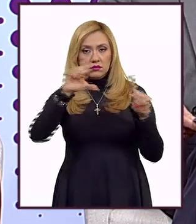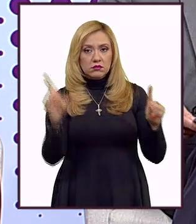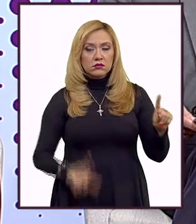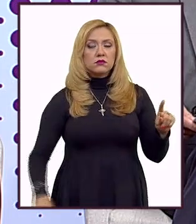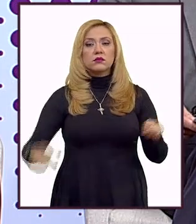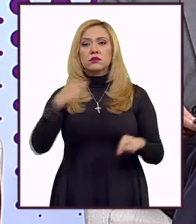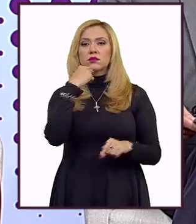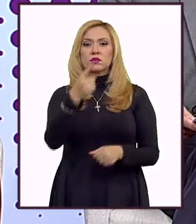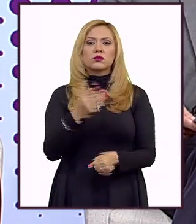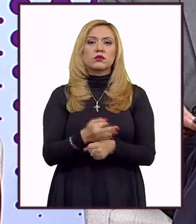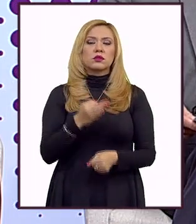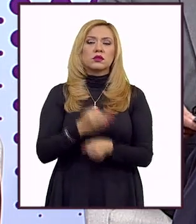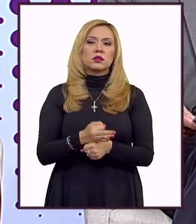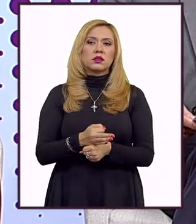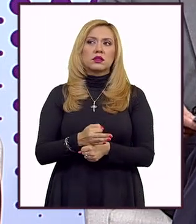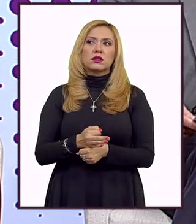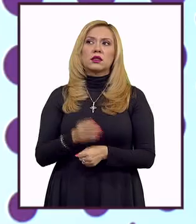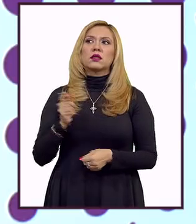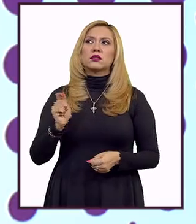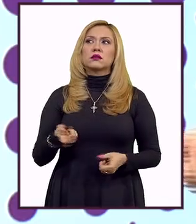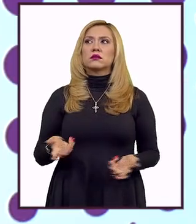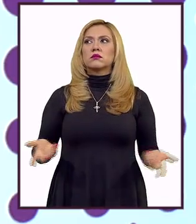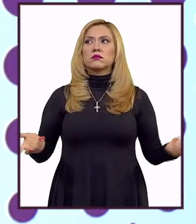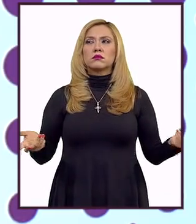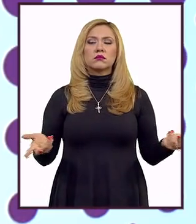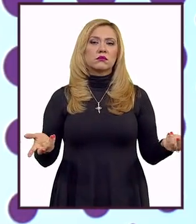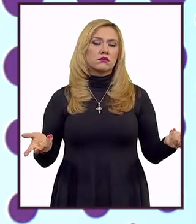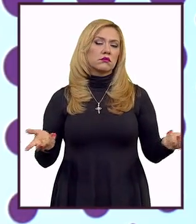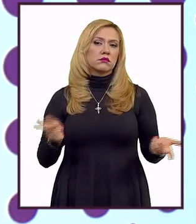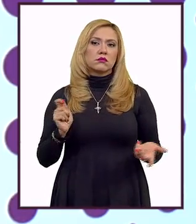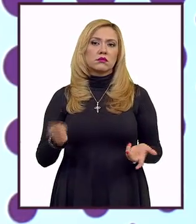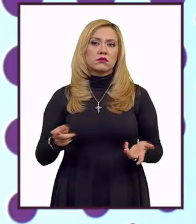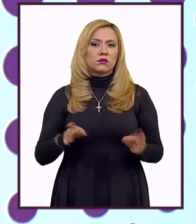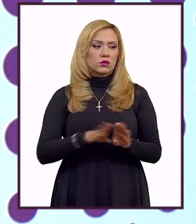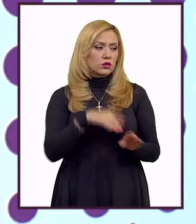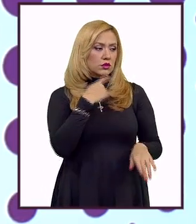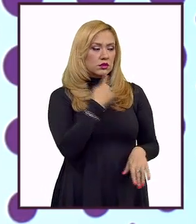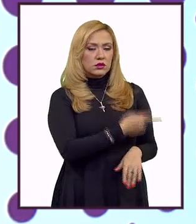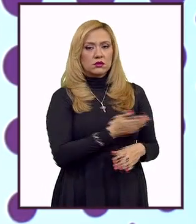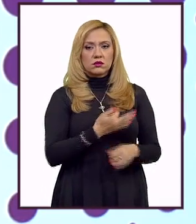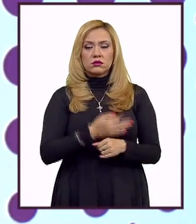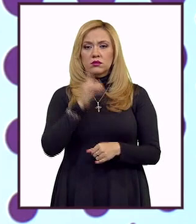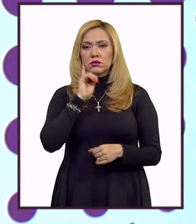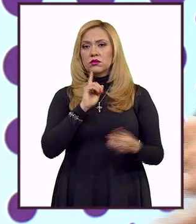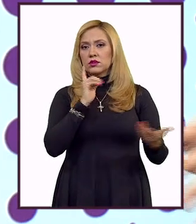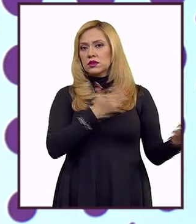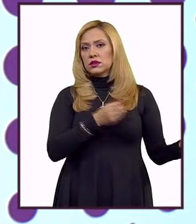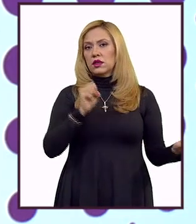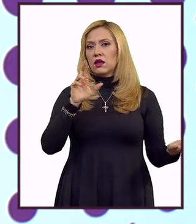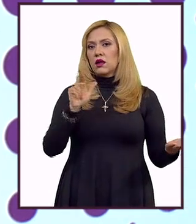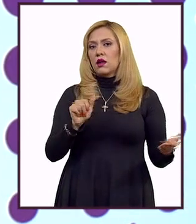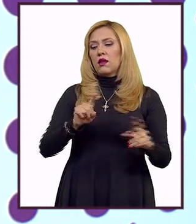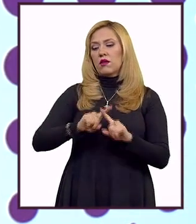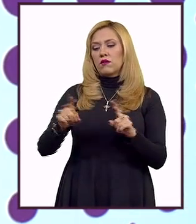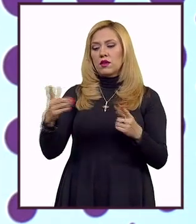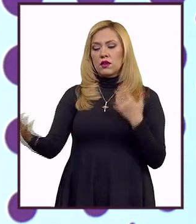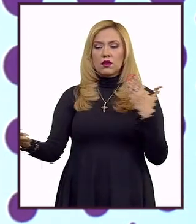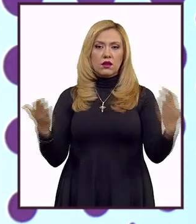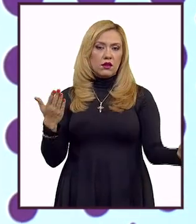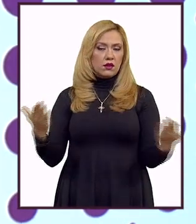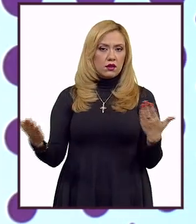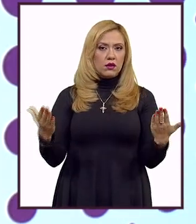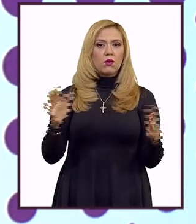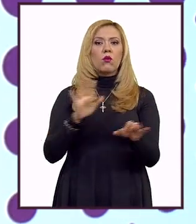ejemplo, actualmente el criterio que prepondera es el que menciona Sara, ¿no? La intencionalidad para diferenciarlo de los tratos crueles,